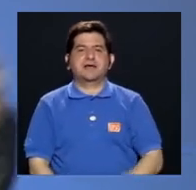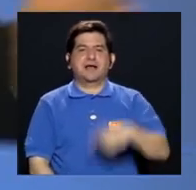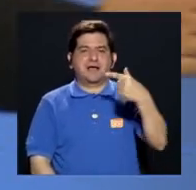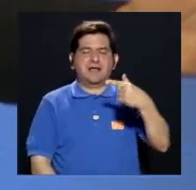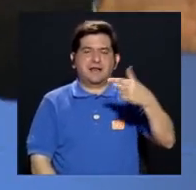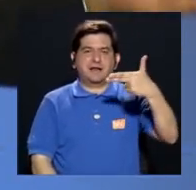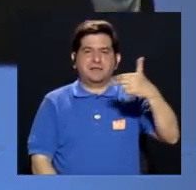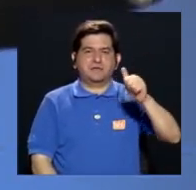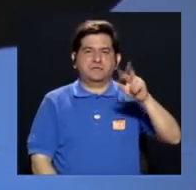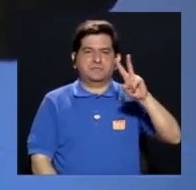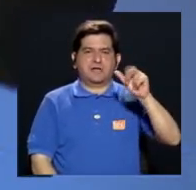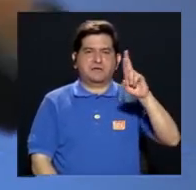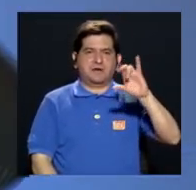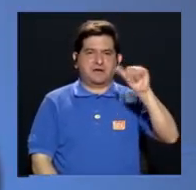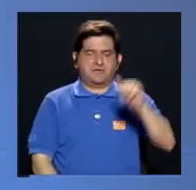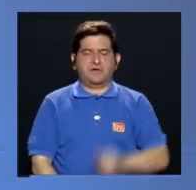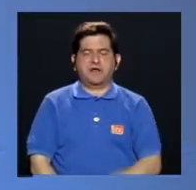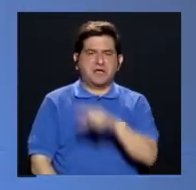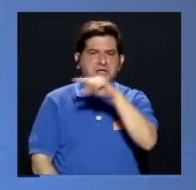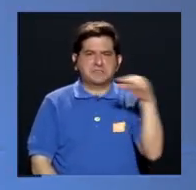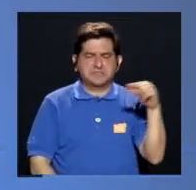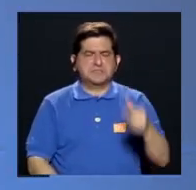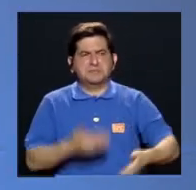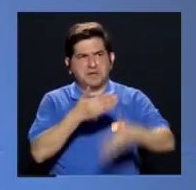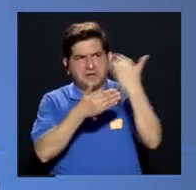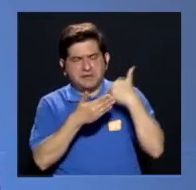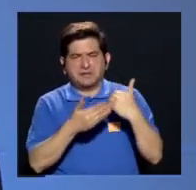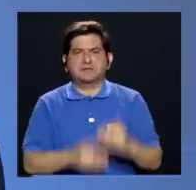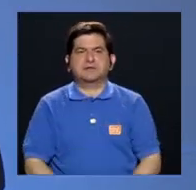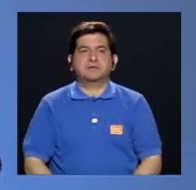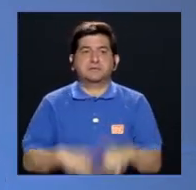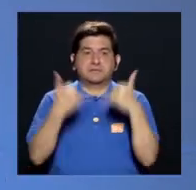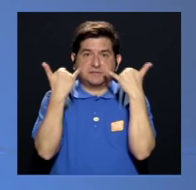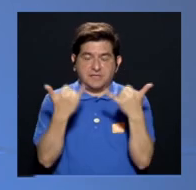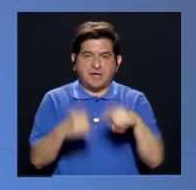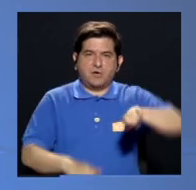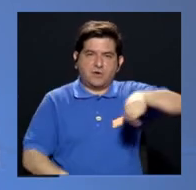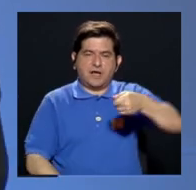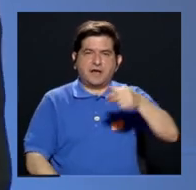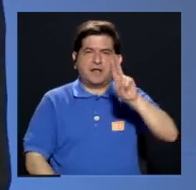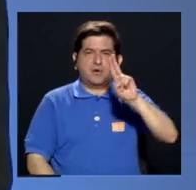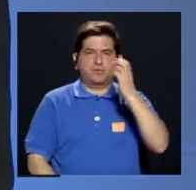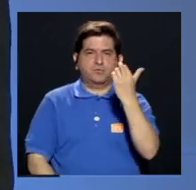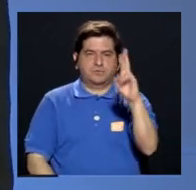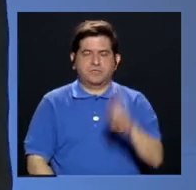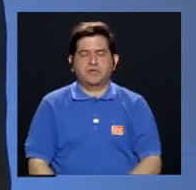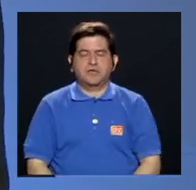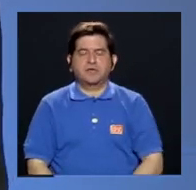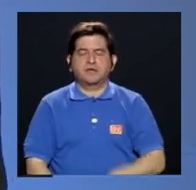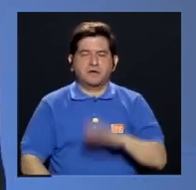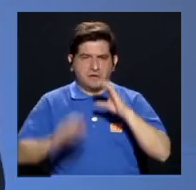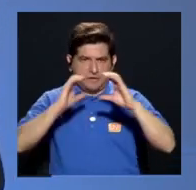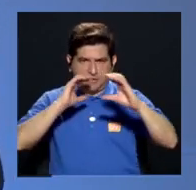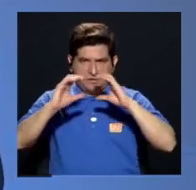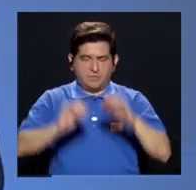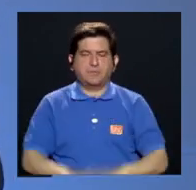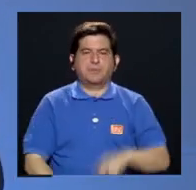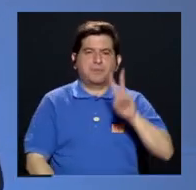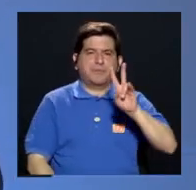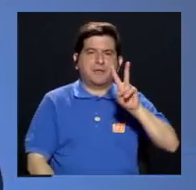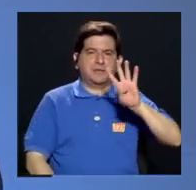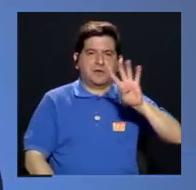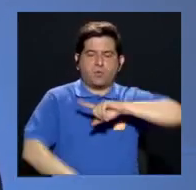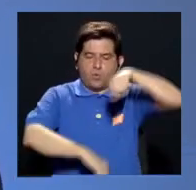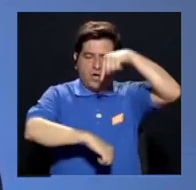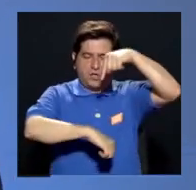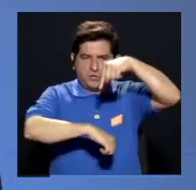Chavarría apenas hace una semana que ahora el canal UCR está transmitiendo